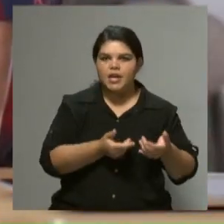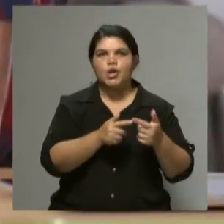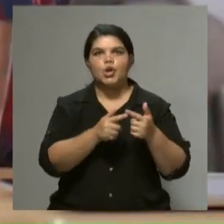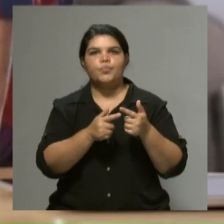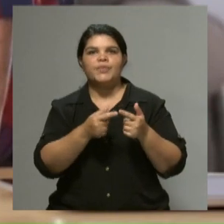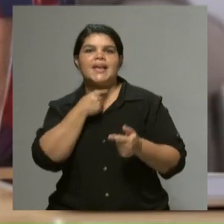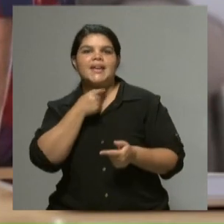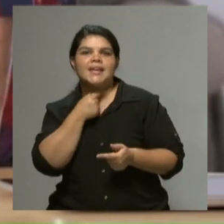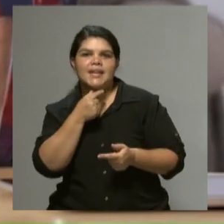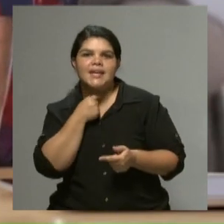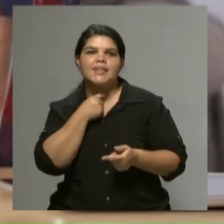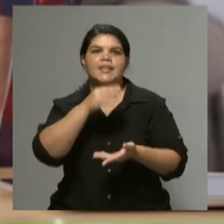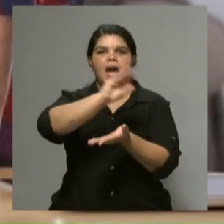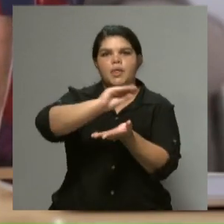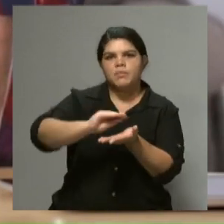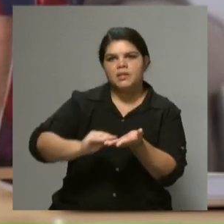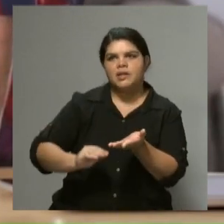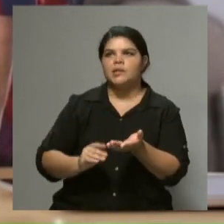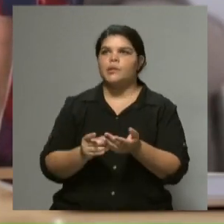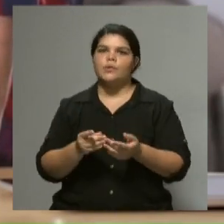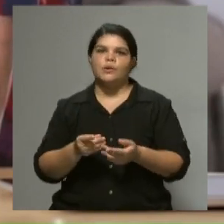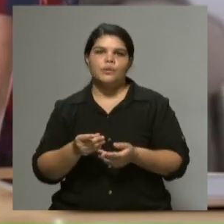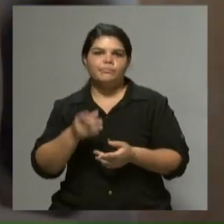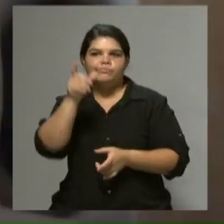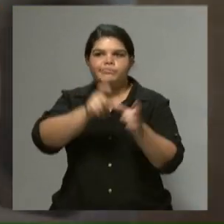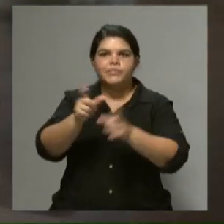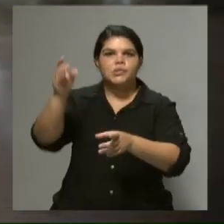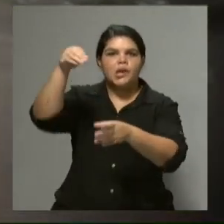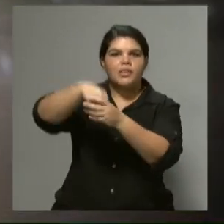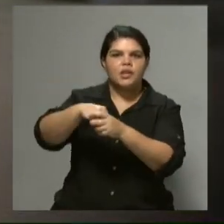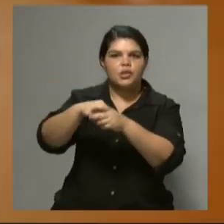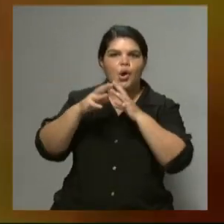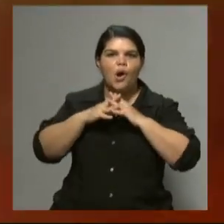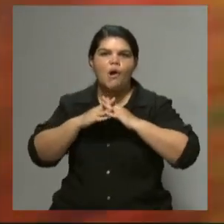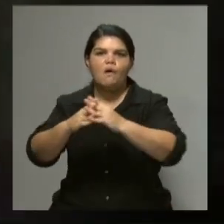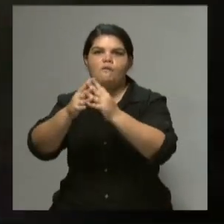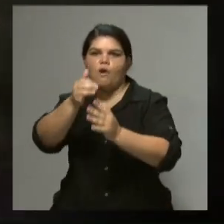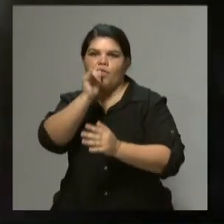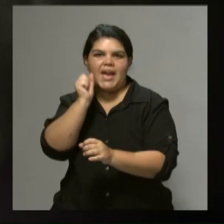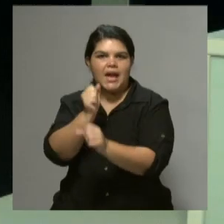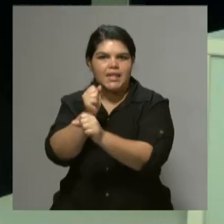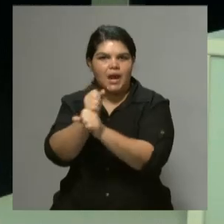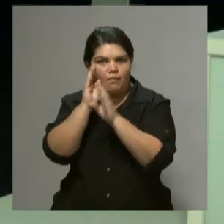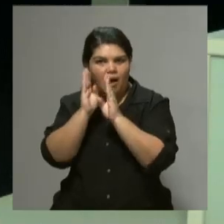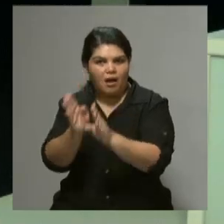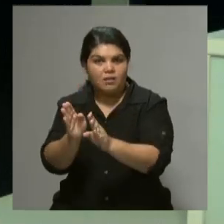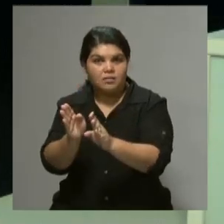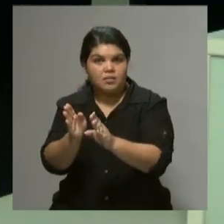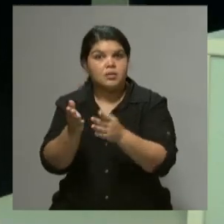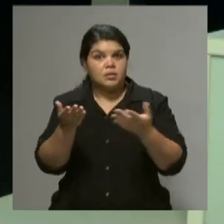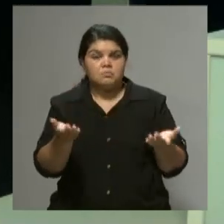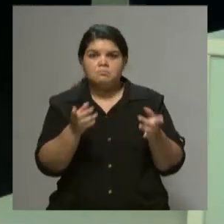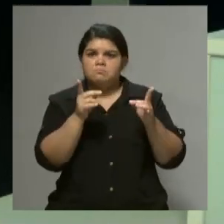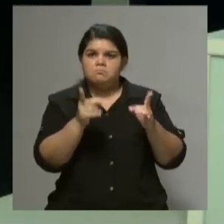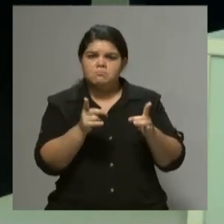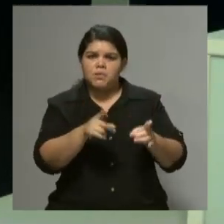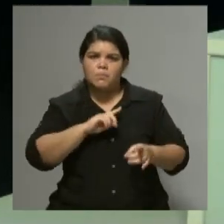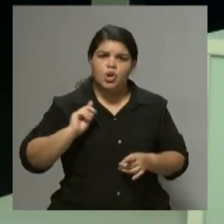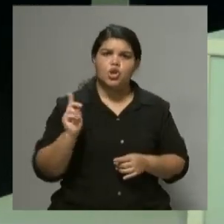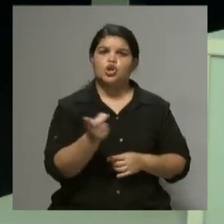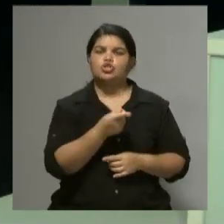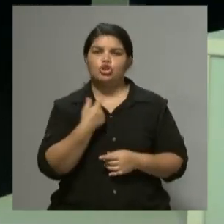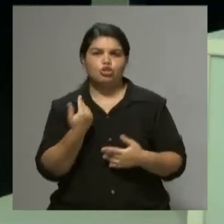administrativos, para bodegas, la verdad que sí. Es decir que podríamos arriesgarnos a decir que en todas